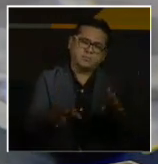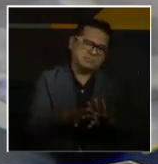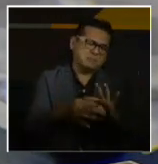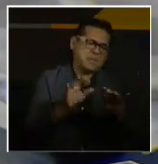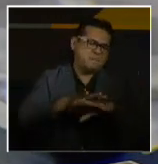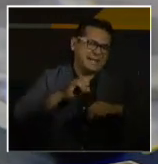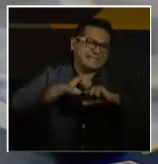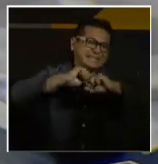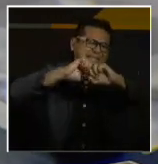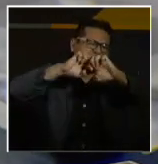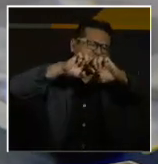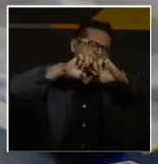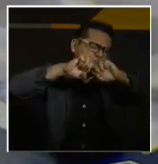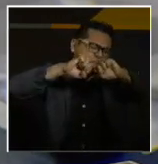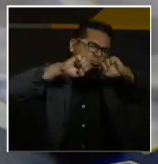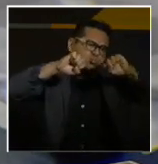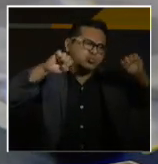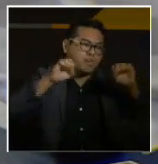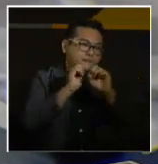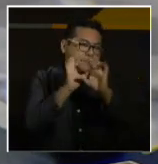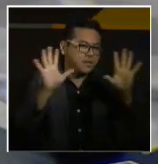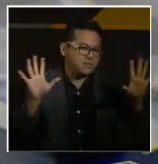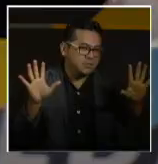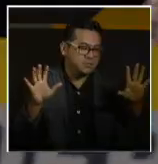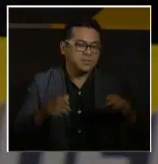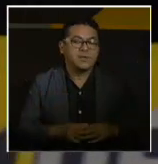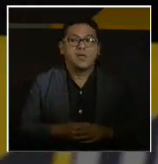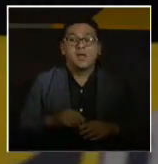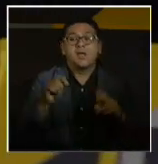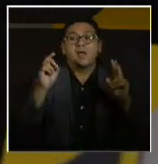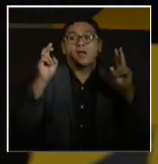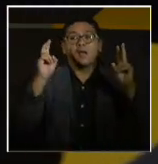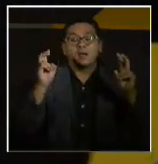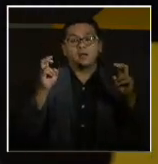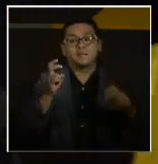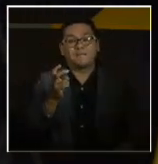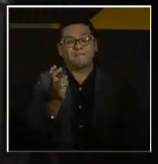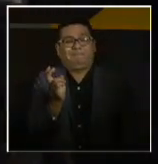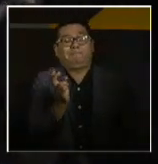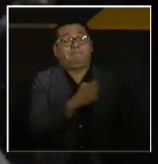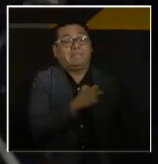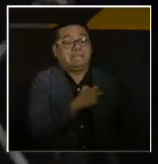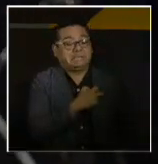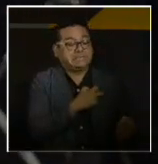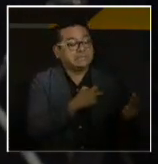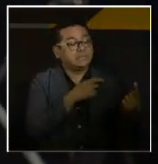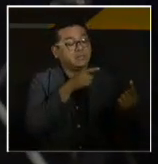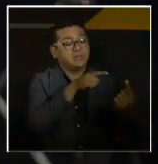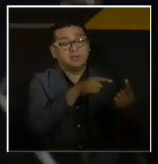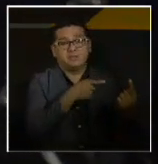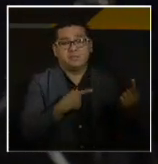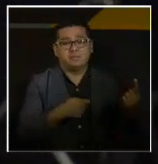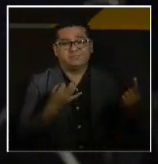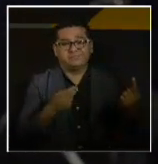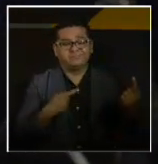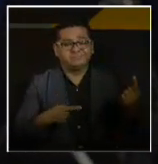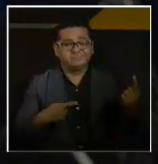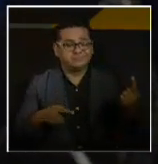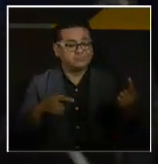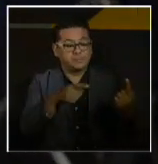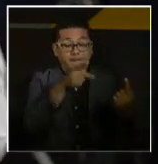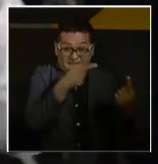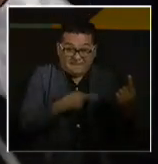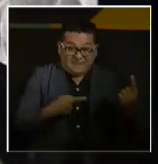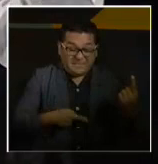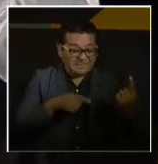¿Podrías contestar exactamente los dos puntos? Por supuesto, mira, en el tema de las víctimas, a lo que yo me refiero es que muchas veces cuando una